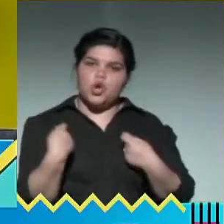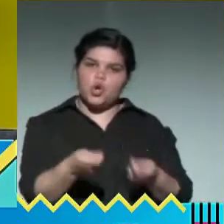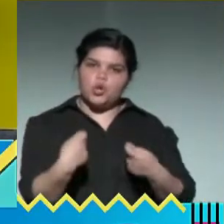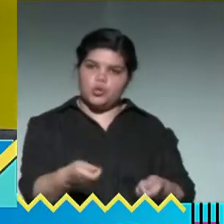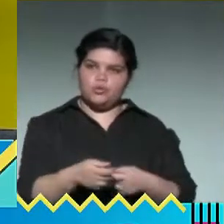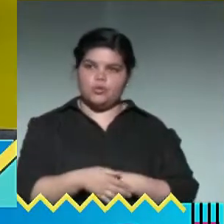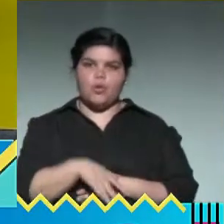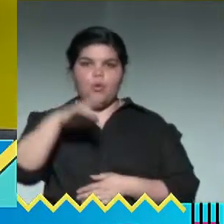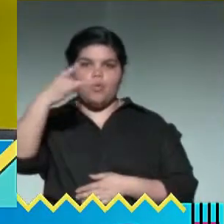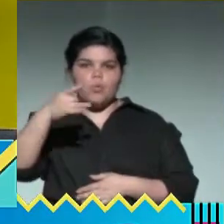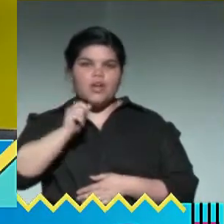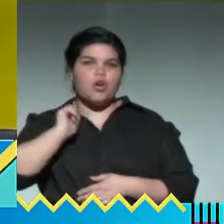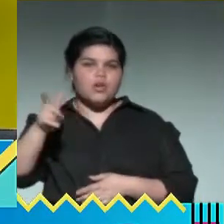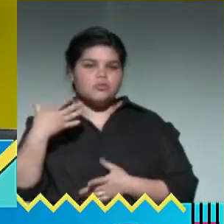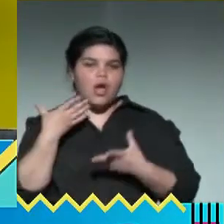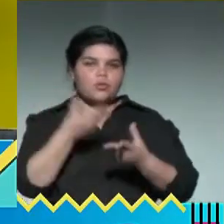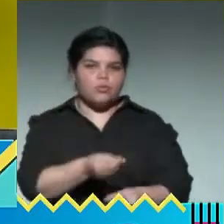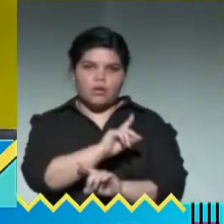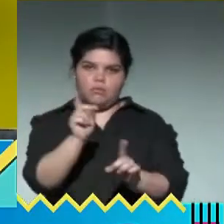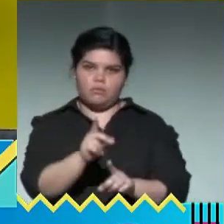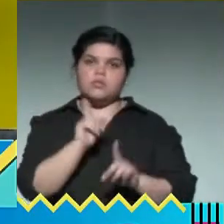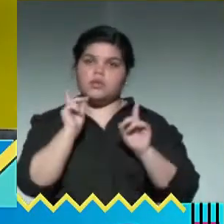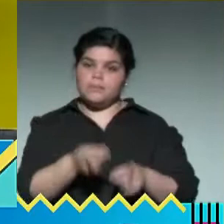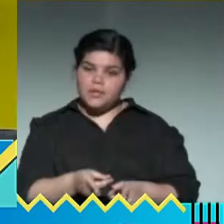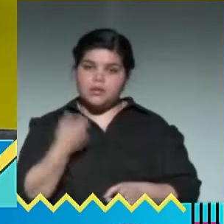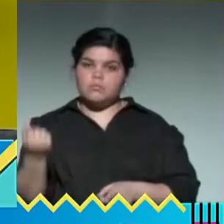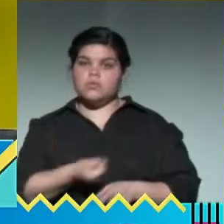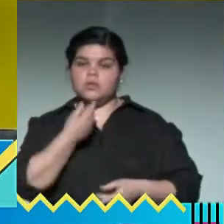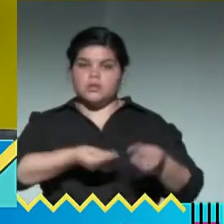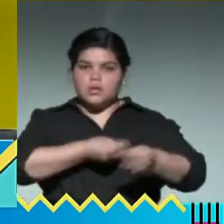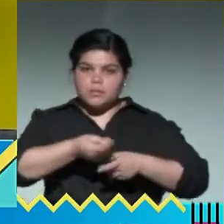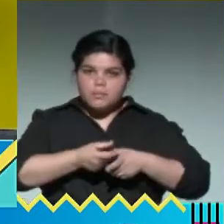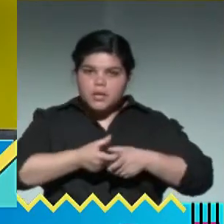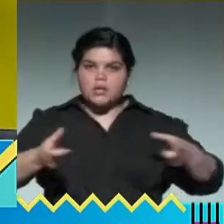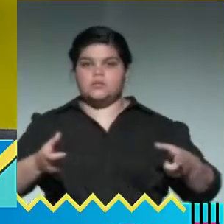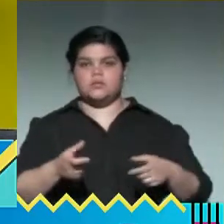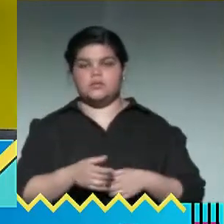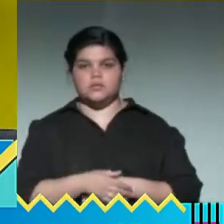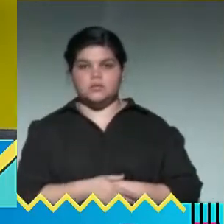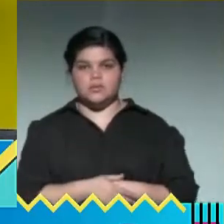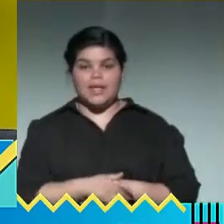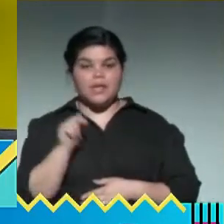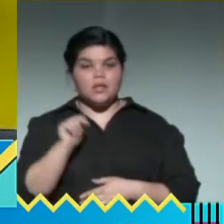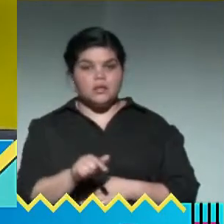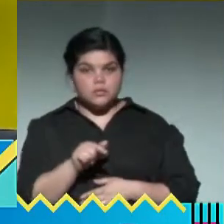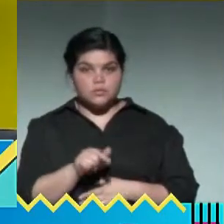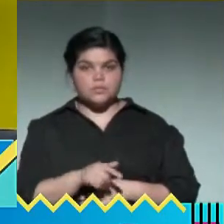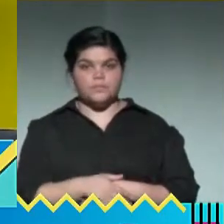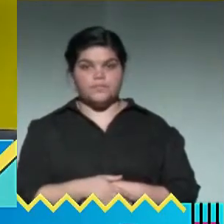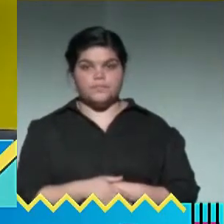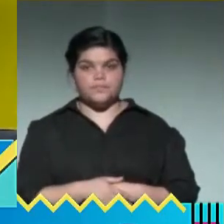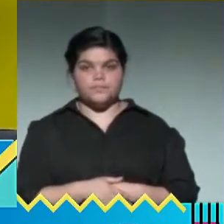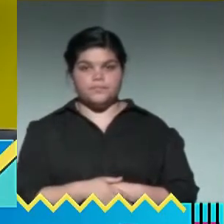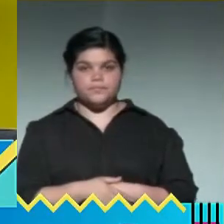me parece que tenemos que generar condiciones para que las pymes vuelvan a crecer. Me parece que eso va a generar un